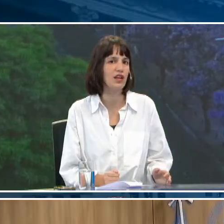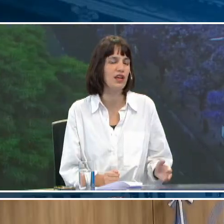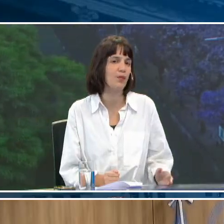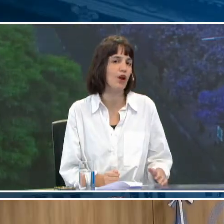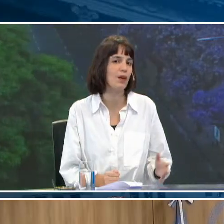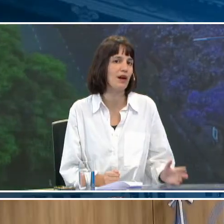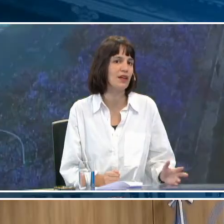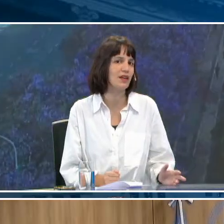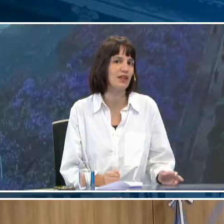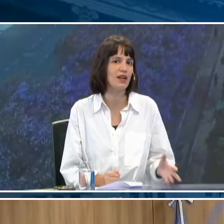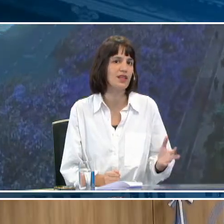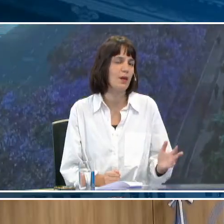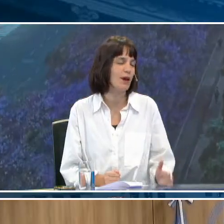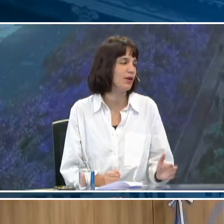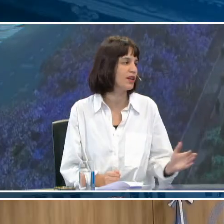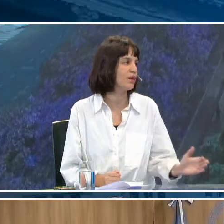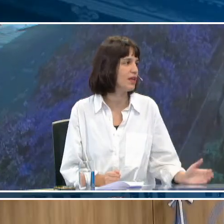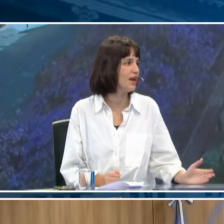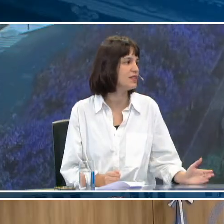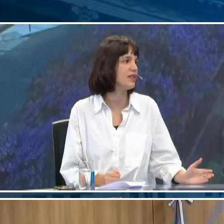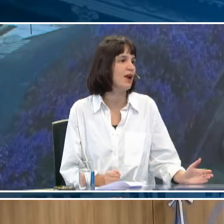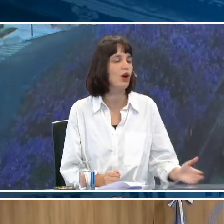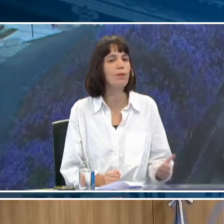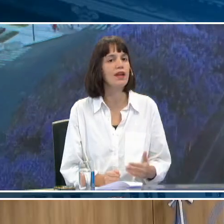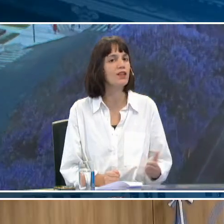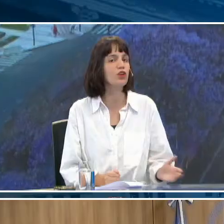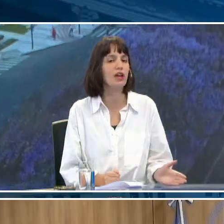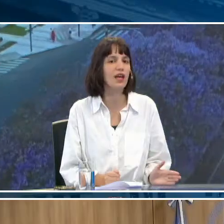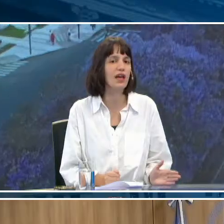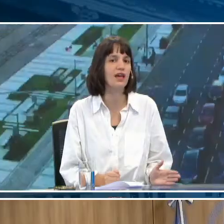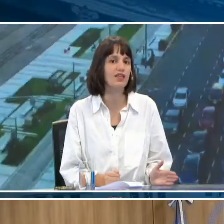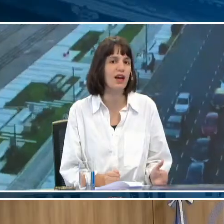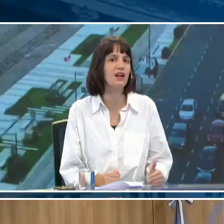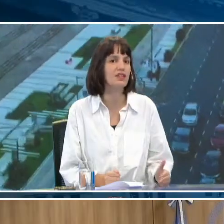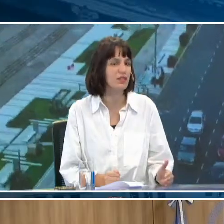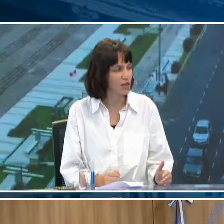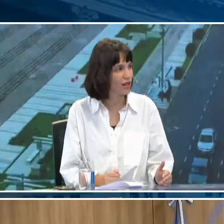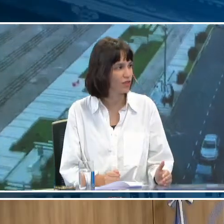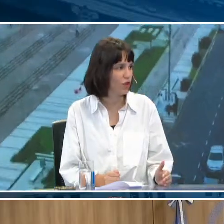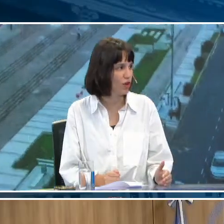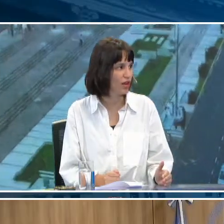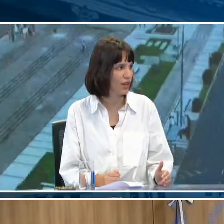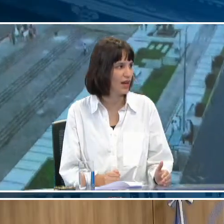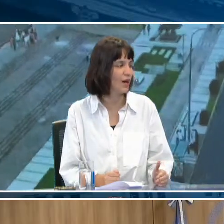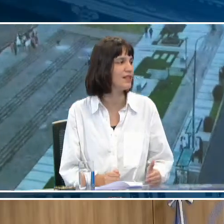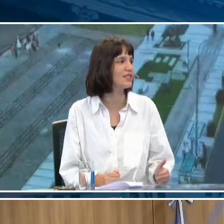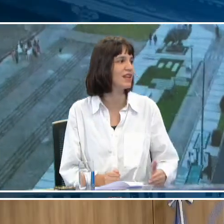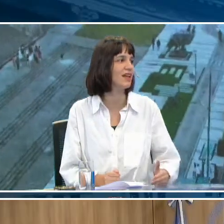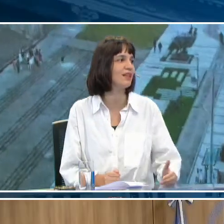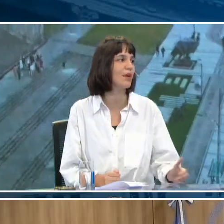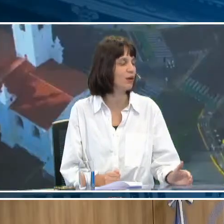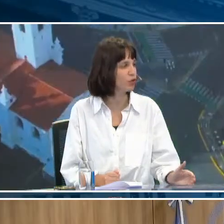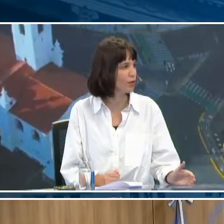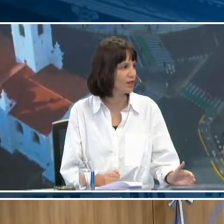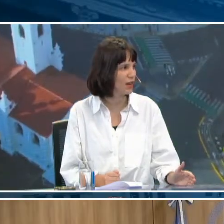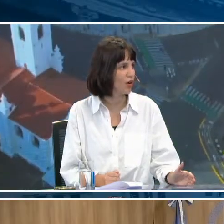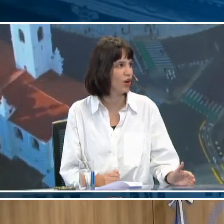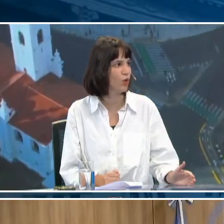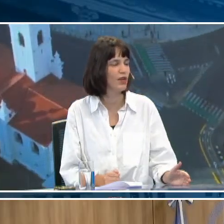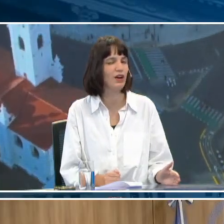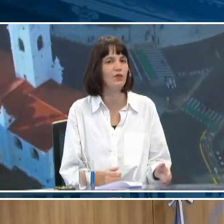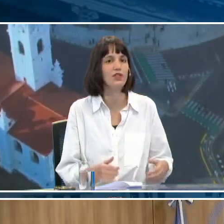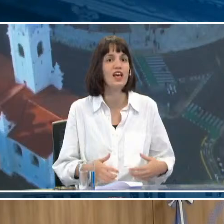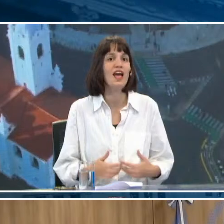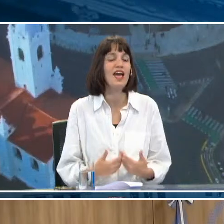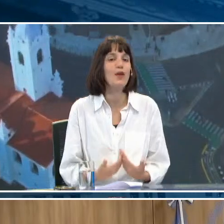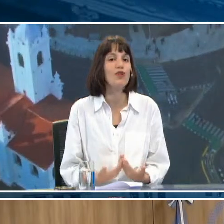te diría, por las macristas, María Eugenia Vidal y Silvia Los Penato, que están resistiendo en avanzar tan de manera automática con el